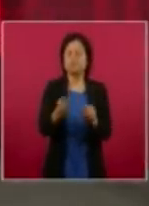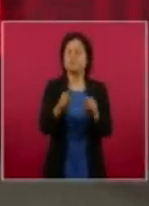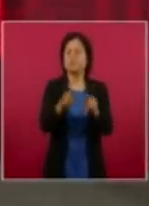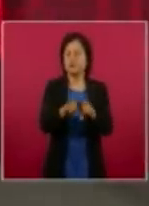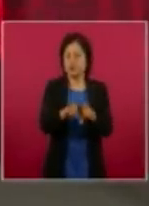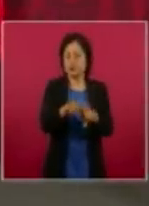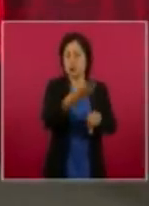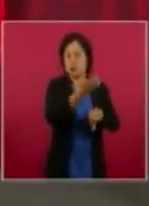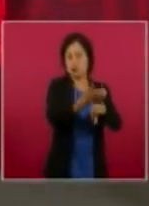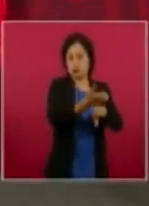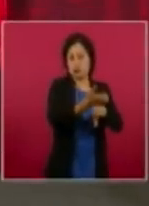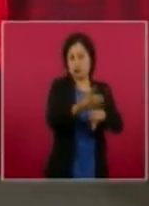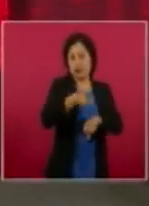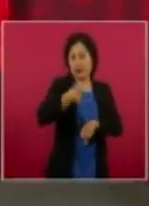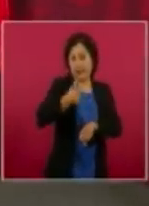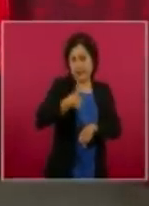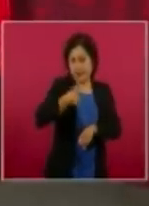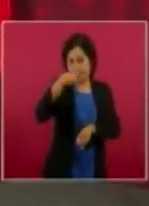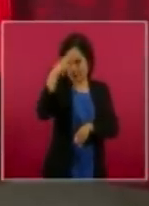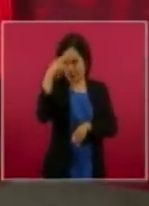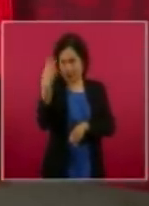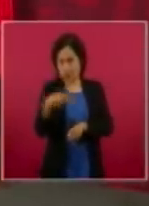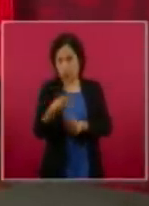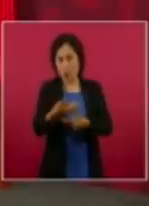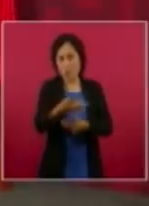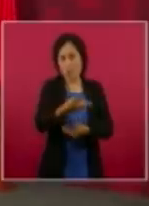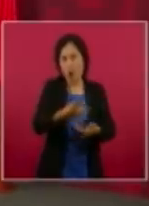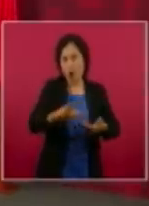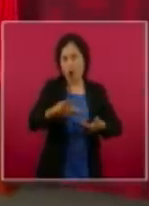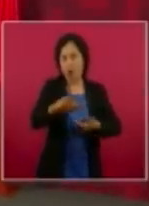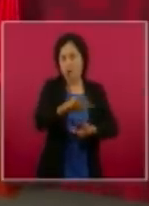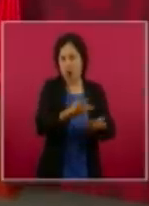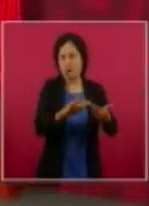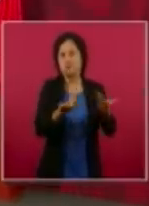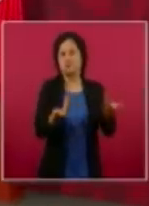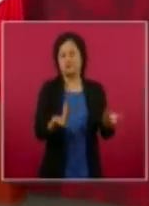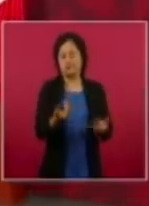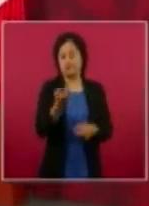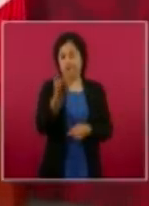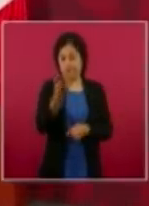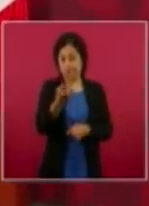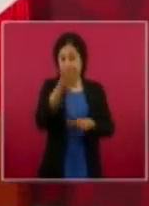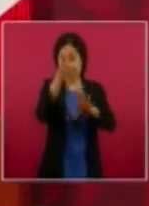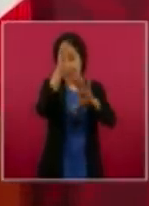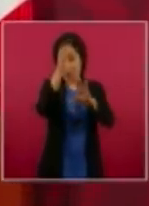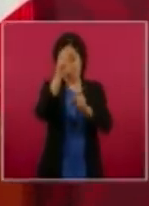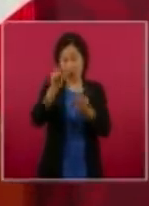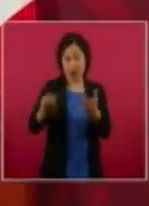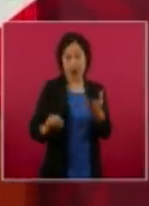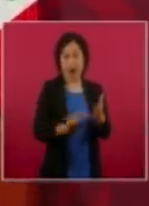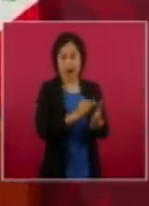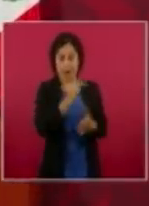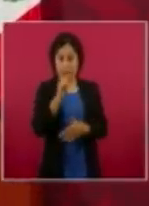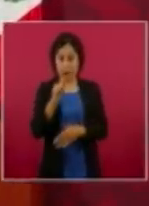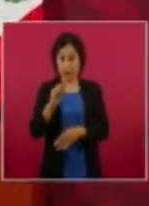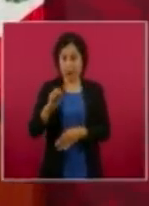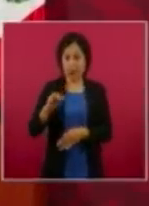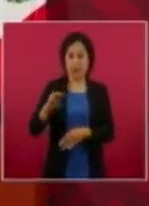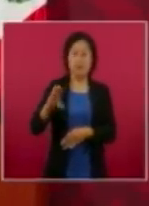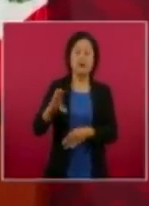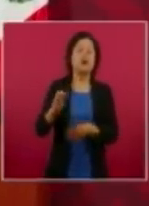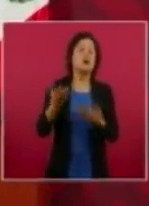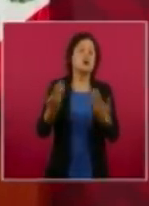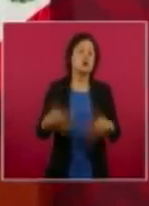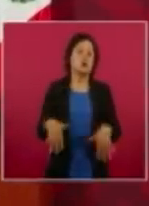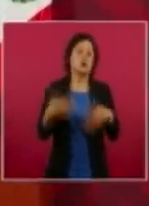de ser todos porque van a tomar decisiones que afectan a la región en general. Obviamente para Estados